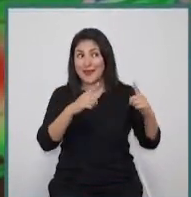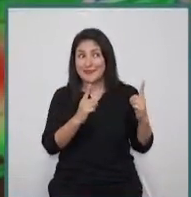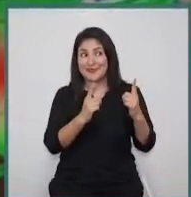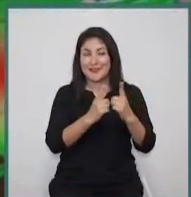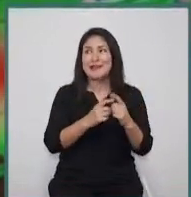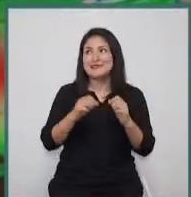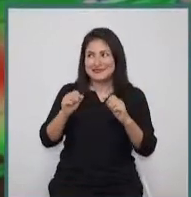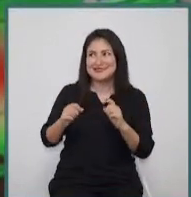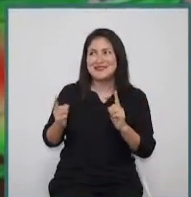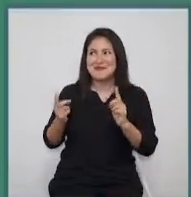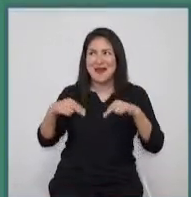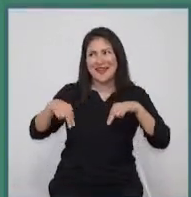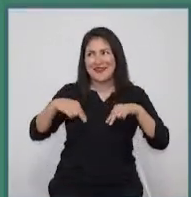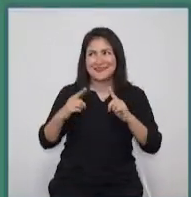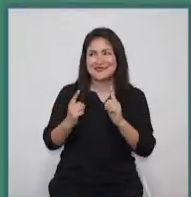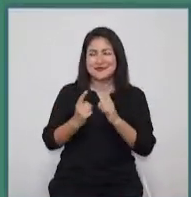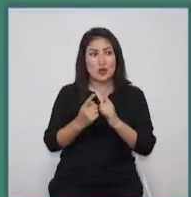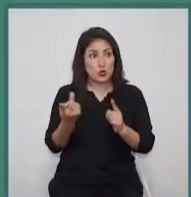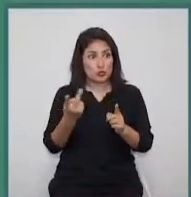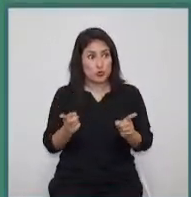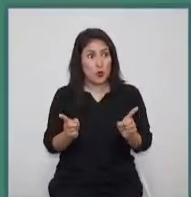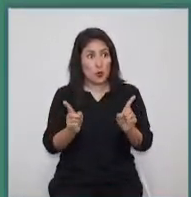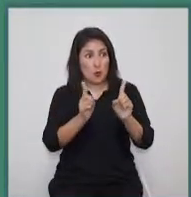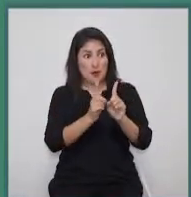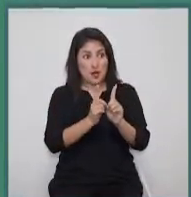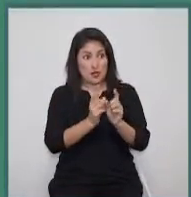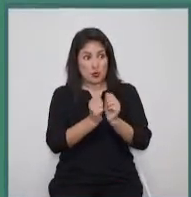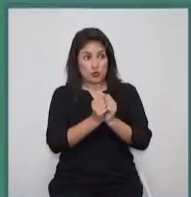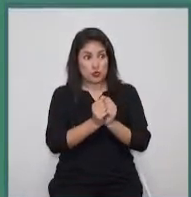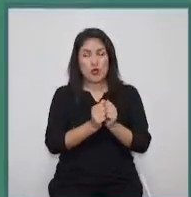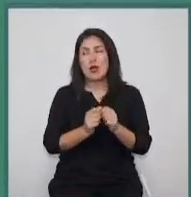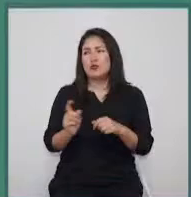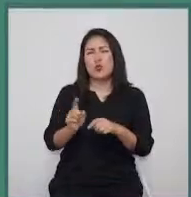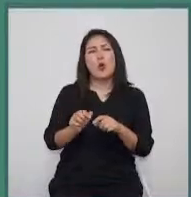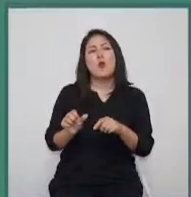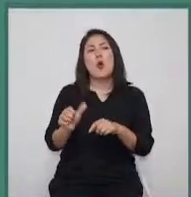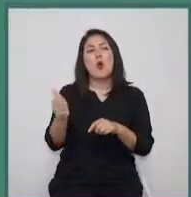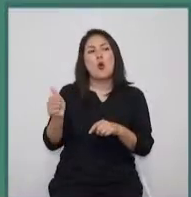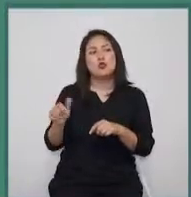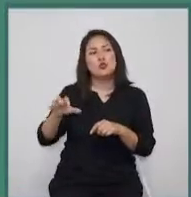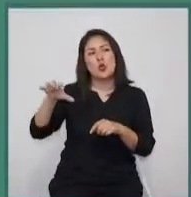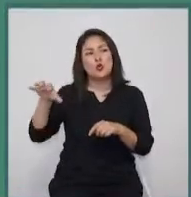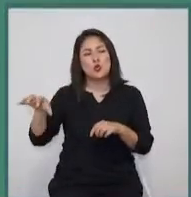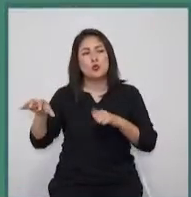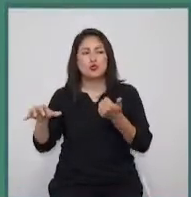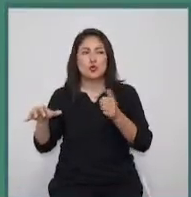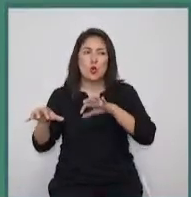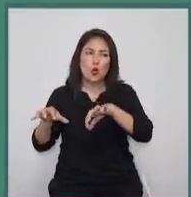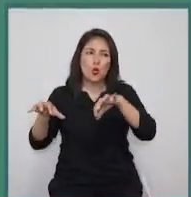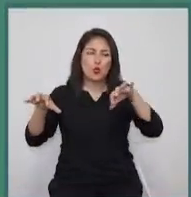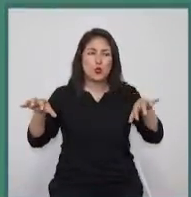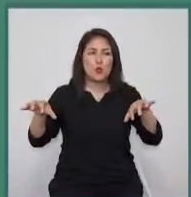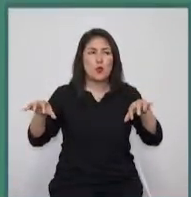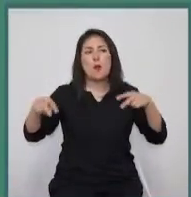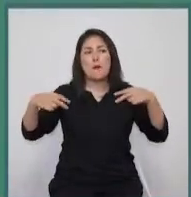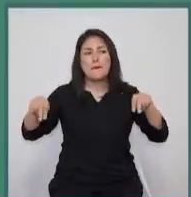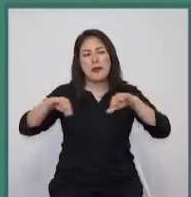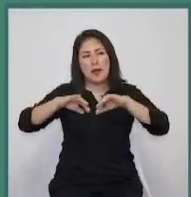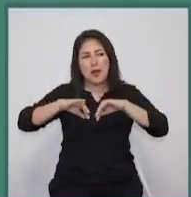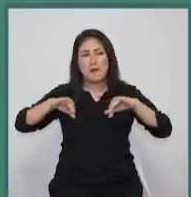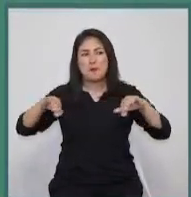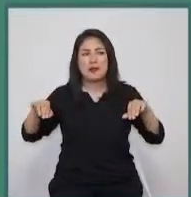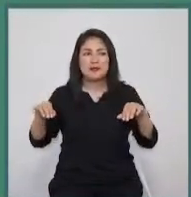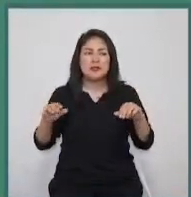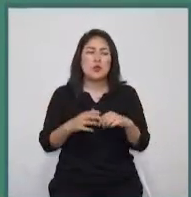bailando. ¡Bailando! ¿Hacían de pareja juntos? No, él siempre bailaba de achachi, yo bailaba, pues, bueno,